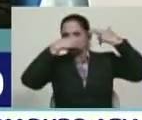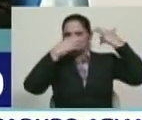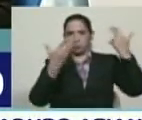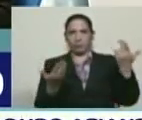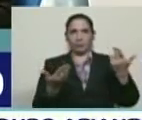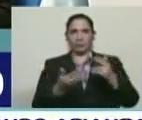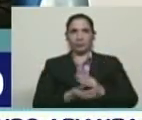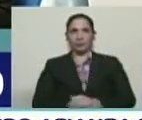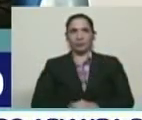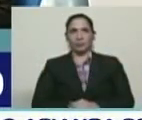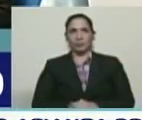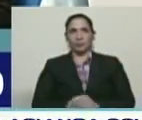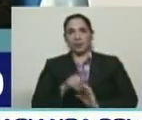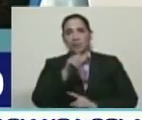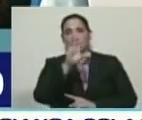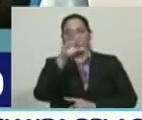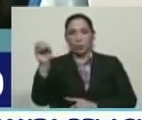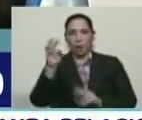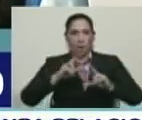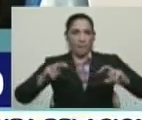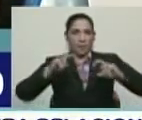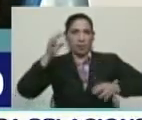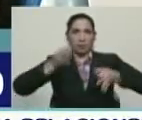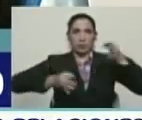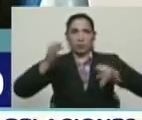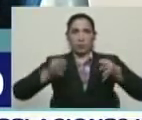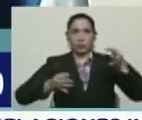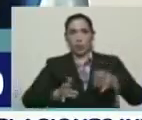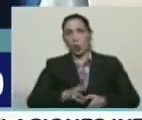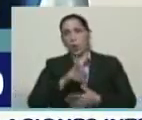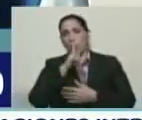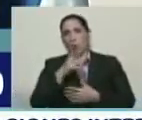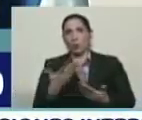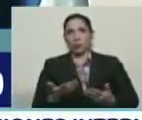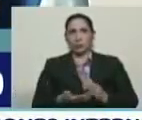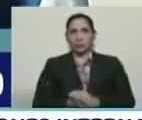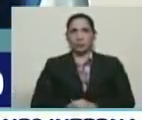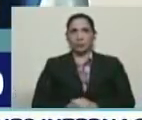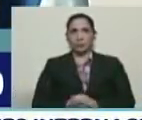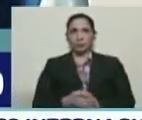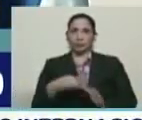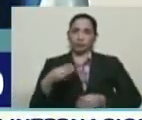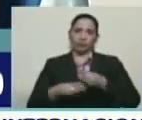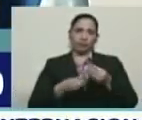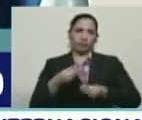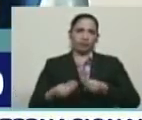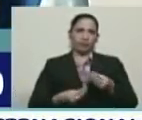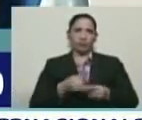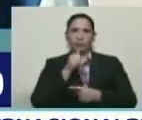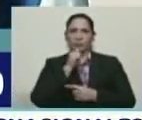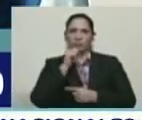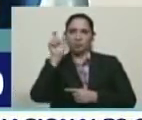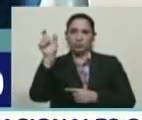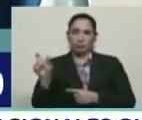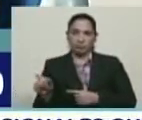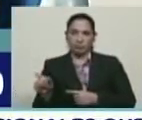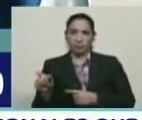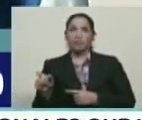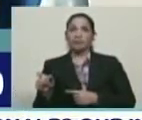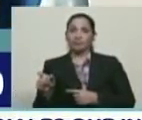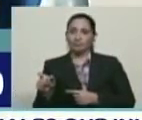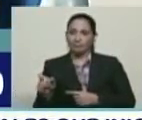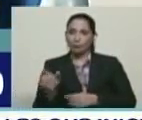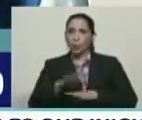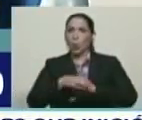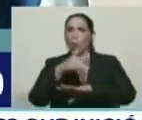referidas a delitos de extorsión y secuestro, lamentablemente realizadas por funcionarios de